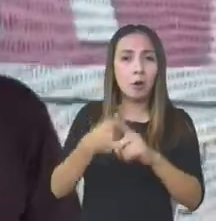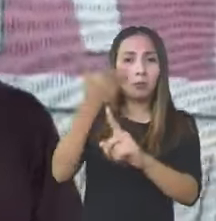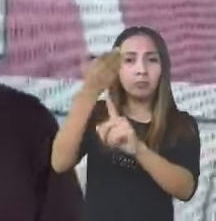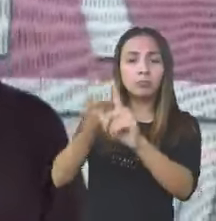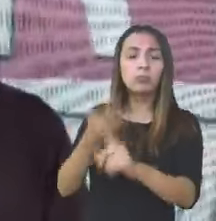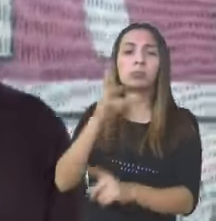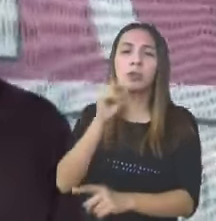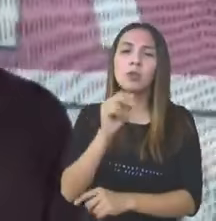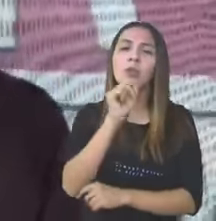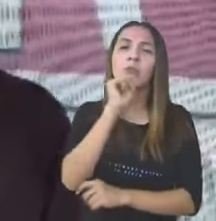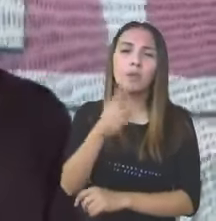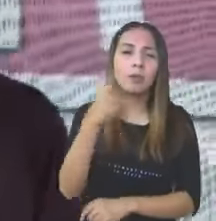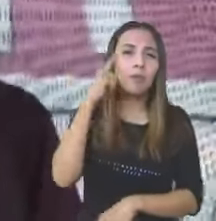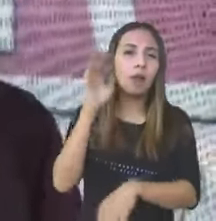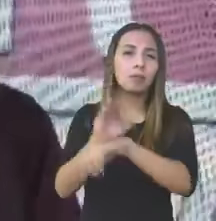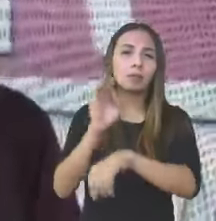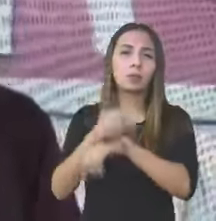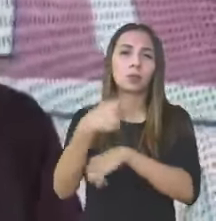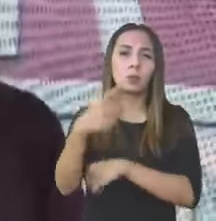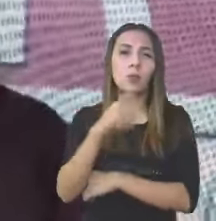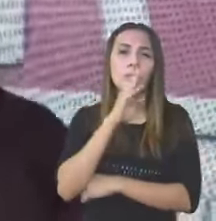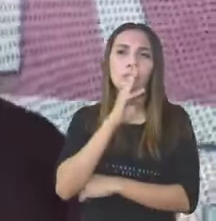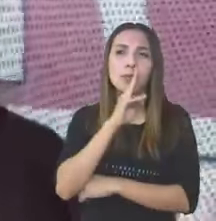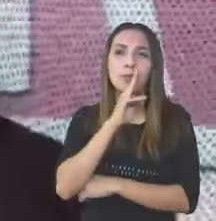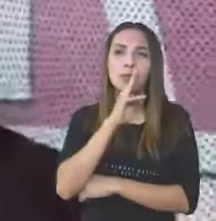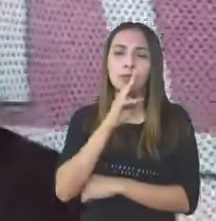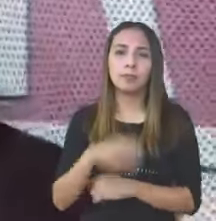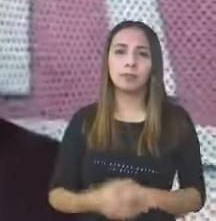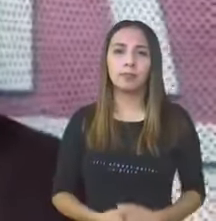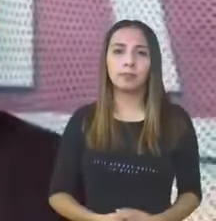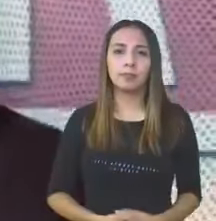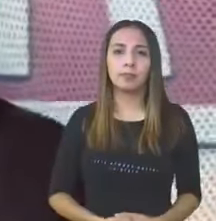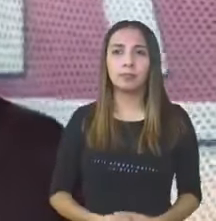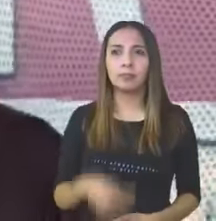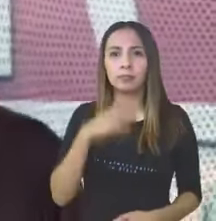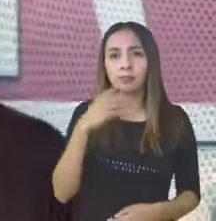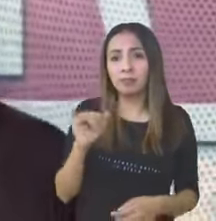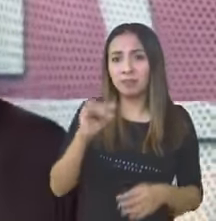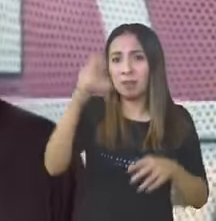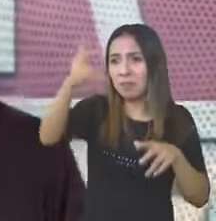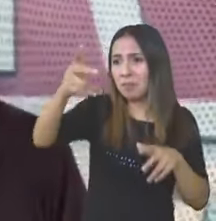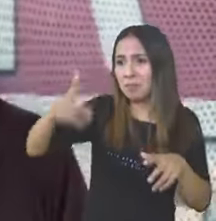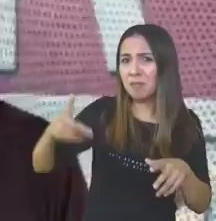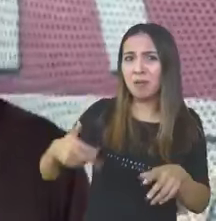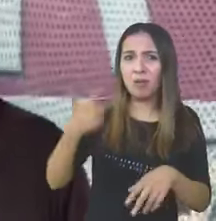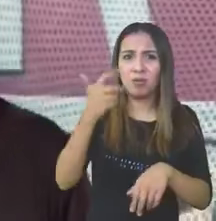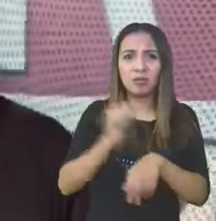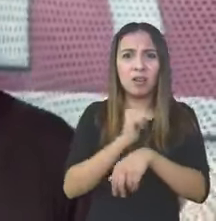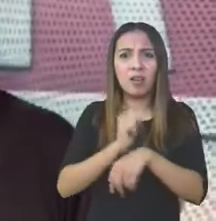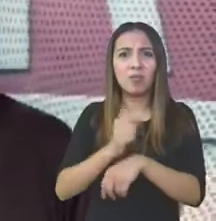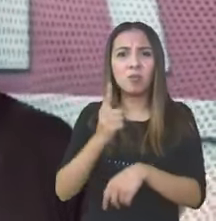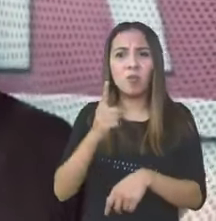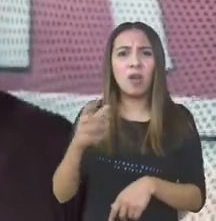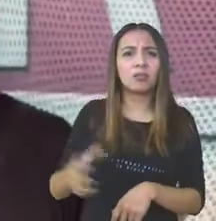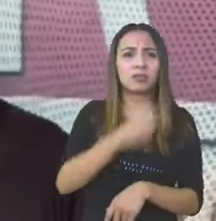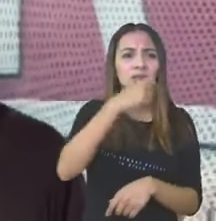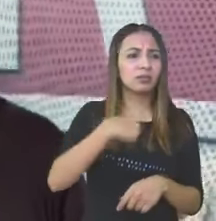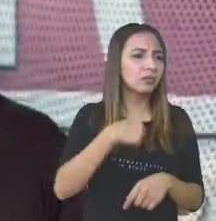por la movilidad de su señora madre. Tenían 8 carros ahí detenidos y nomás a nosotros nos lo revolcaron y a los demás los dejaban pasar como